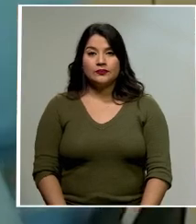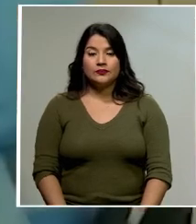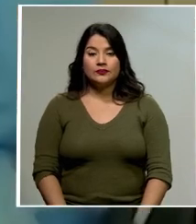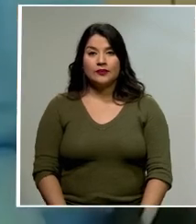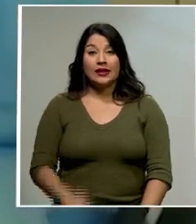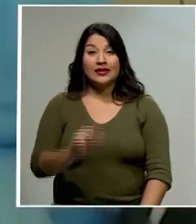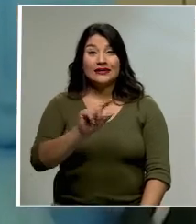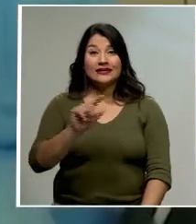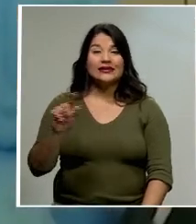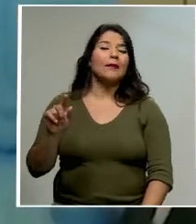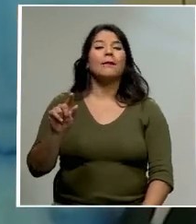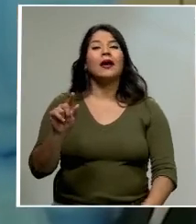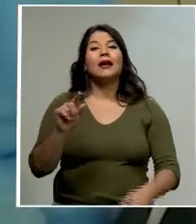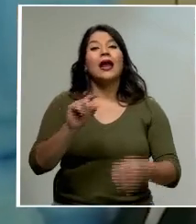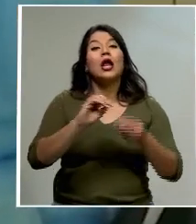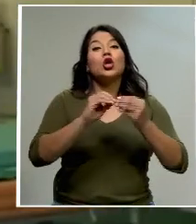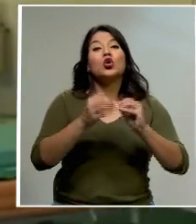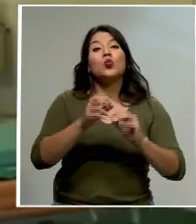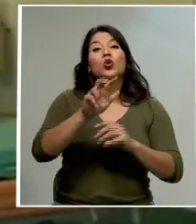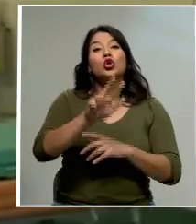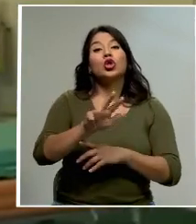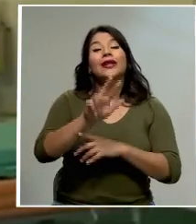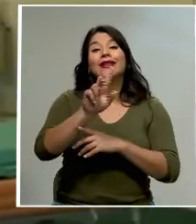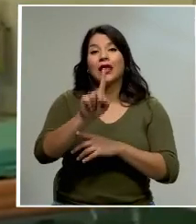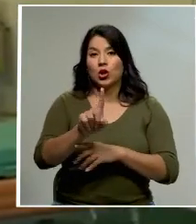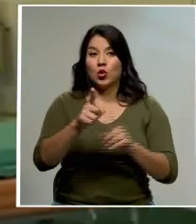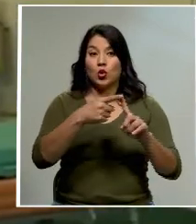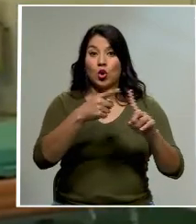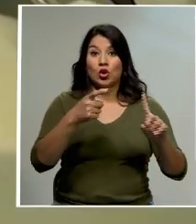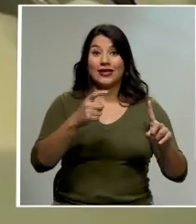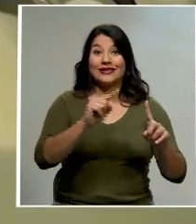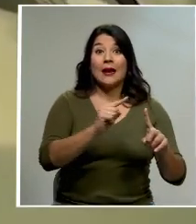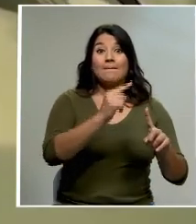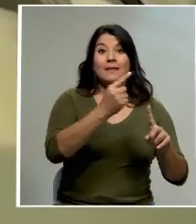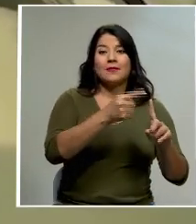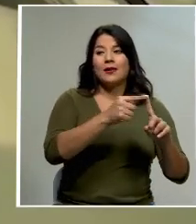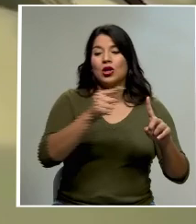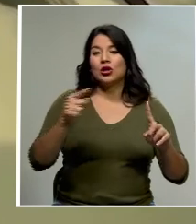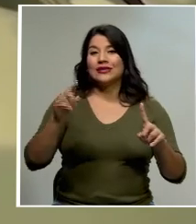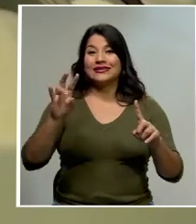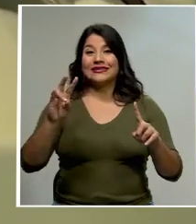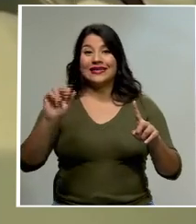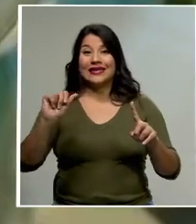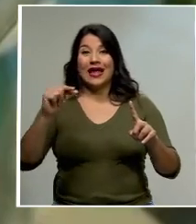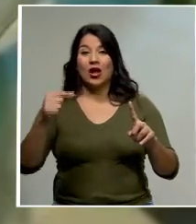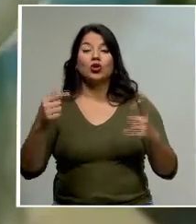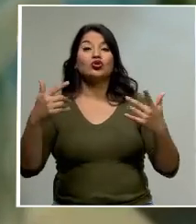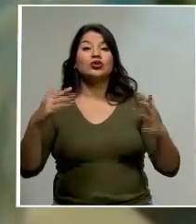La semana epidemiológica 31, que abarcó del 1 al 7 de agosto, registró